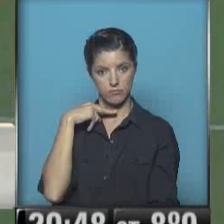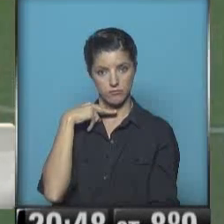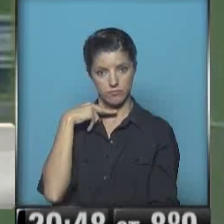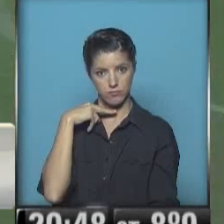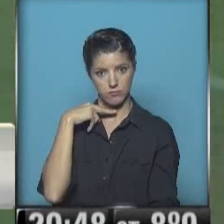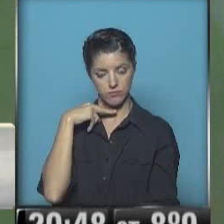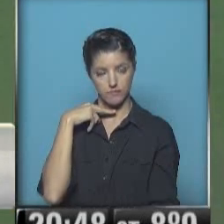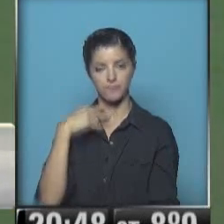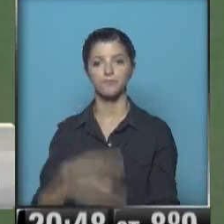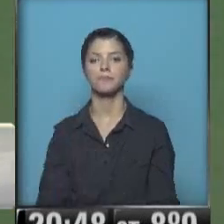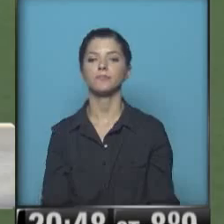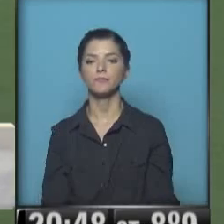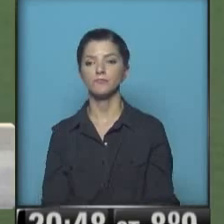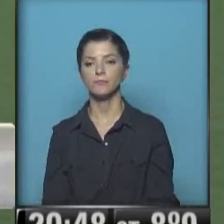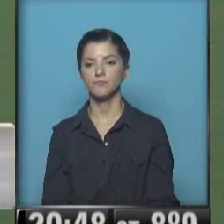Federico Beligoy